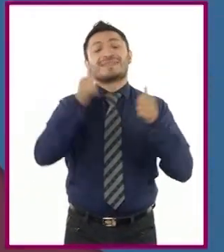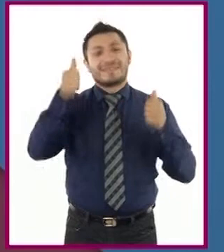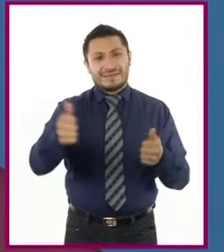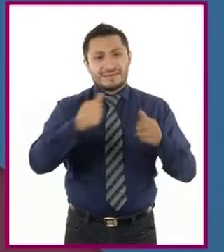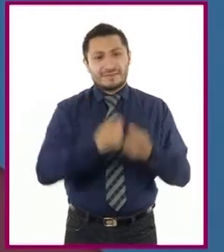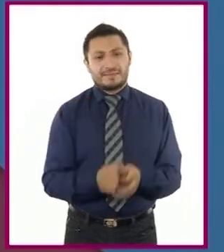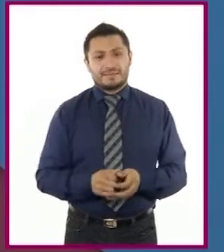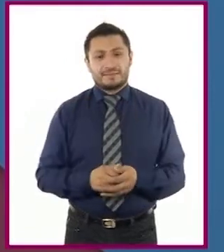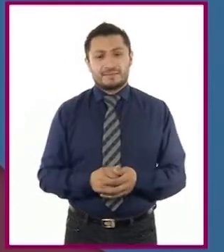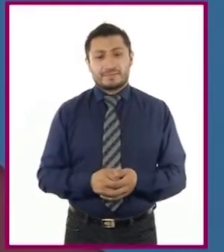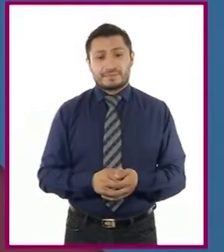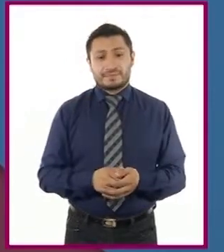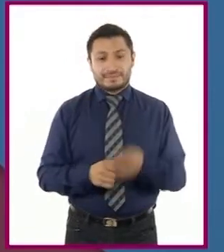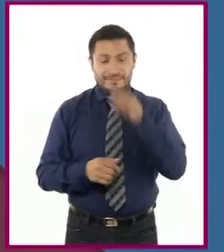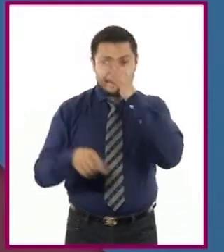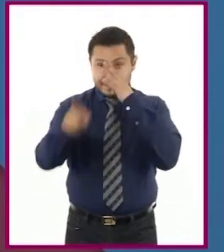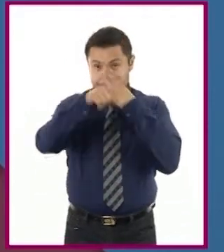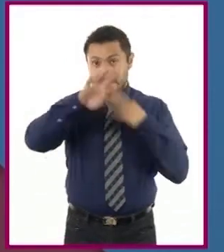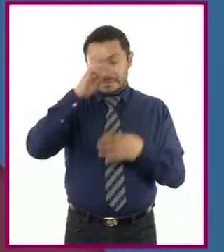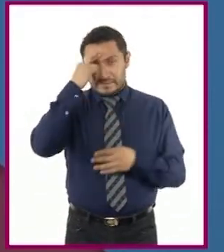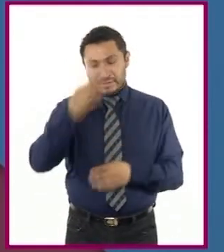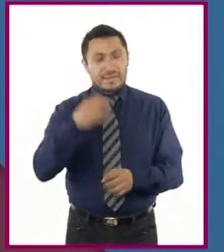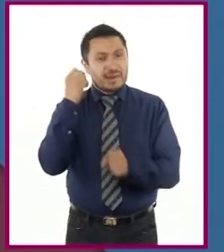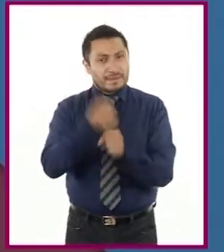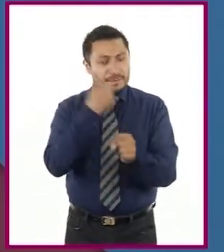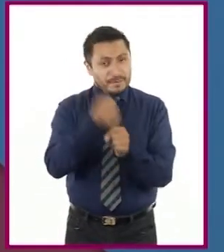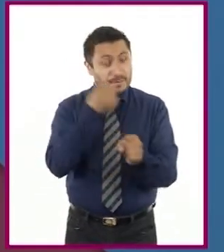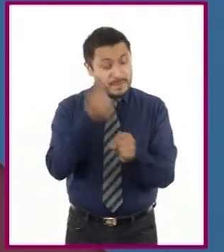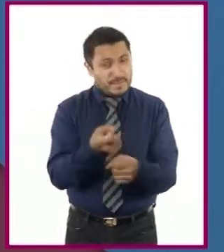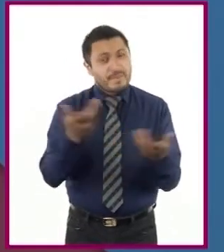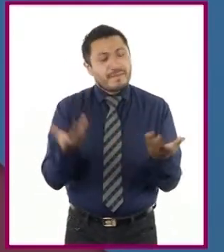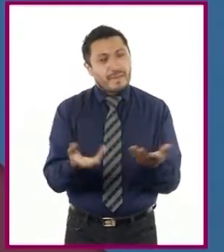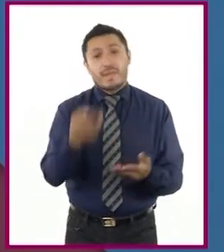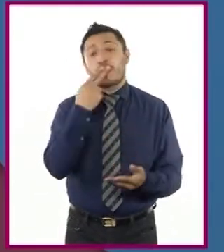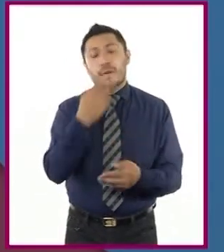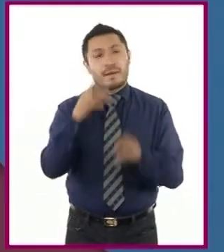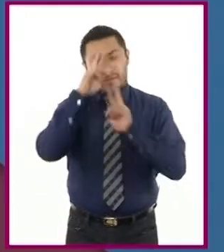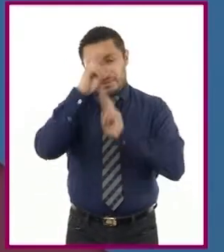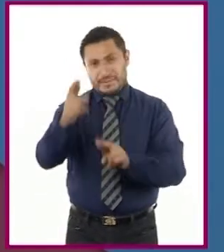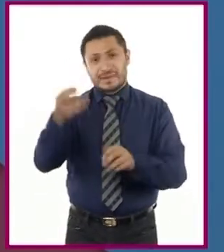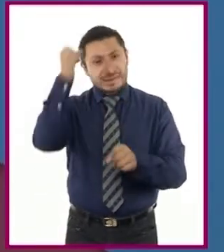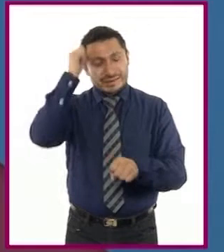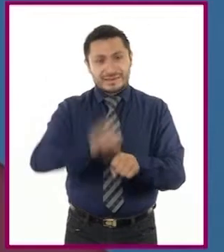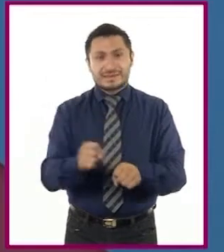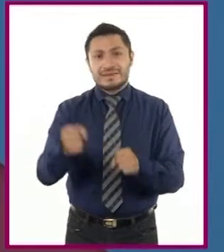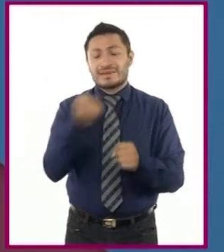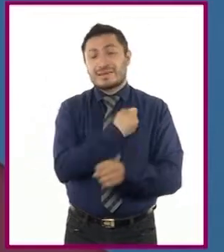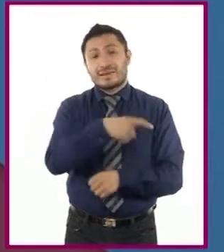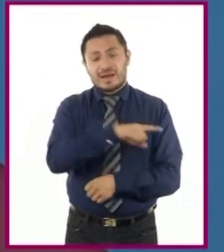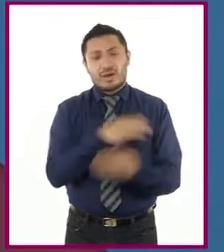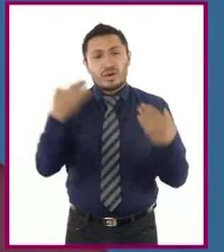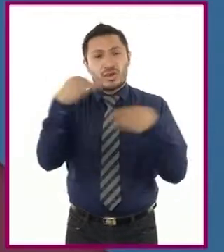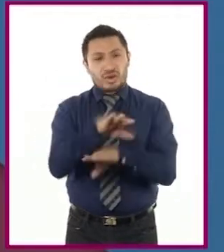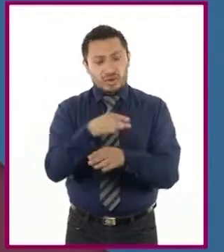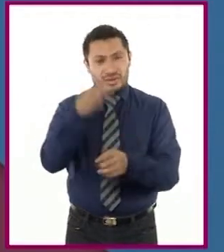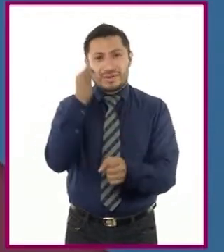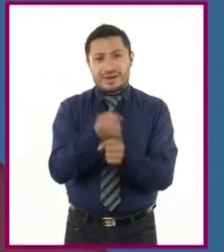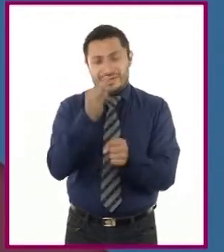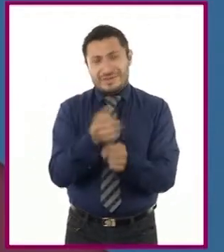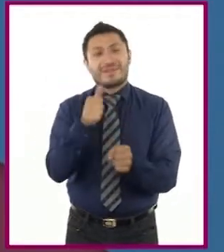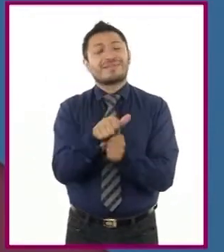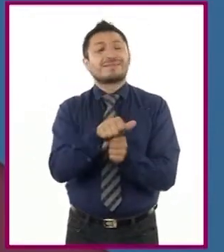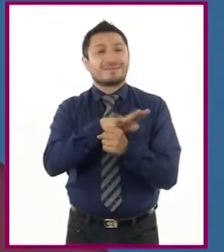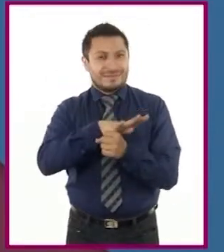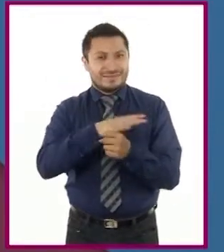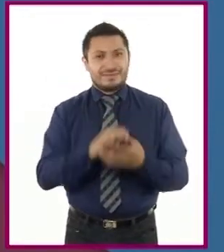Antes de comenzar, les recordamos continuar practicando las recomendaciones de la Secretaría de Salud ante la situación sanitaria que estamos viviendo.